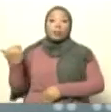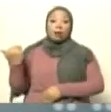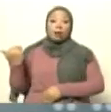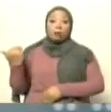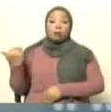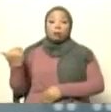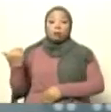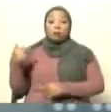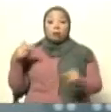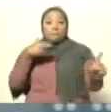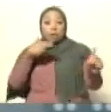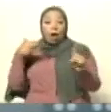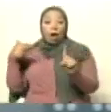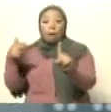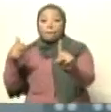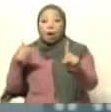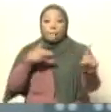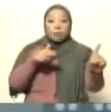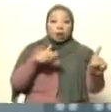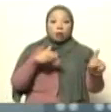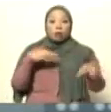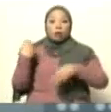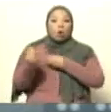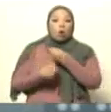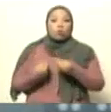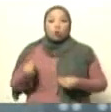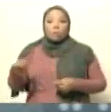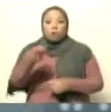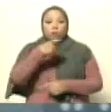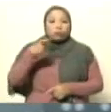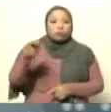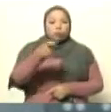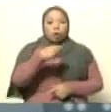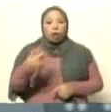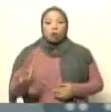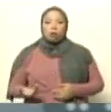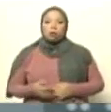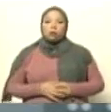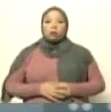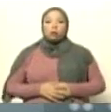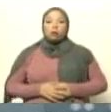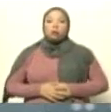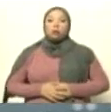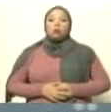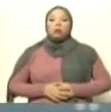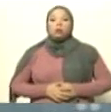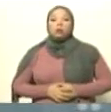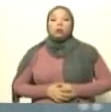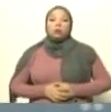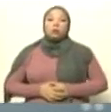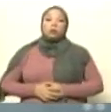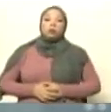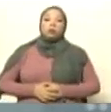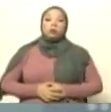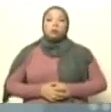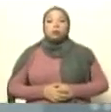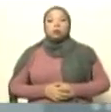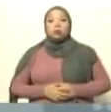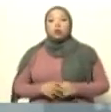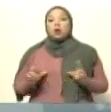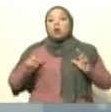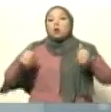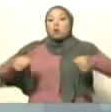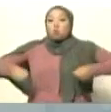estaba muy claro que su presidente, el comandante Chávez, comienza a buscarlo, y es como un renacer de la